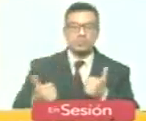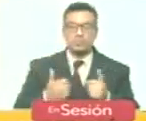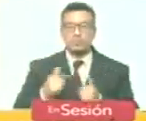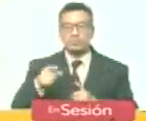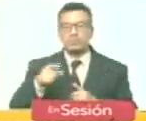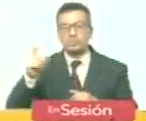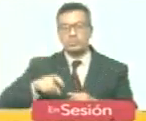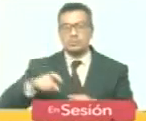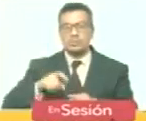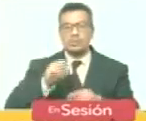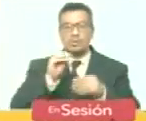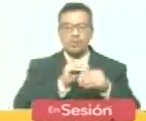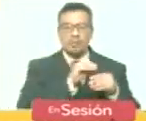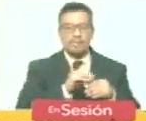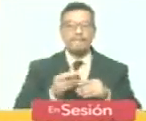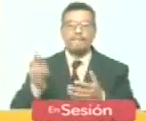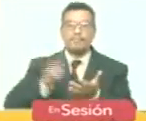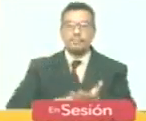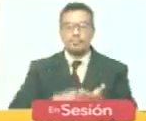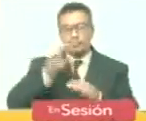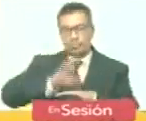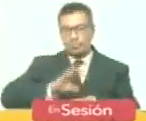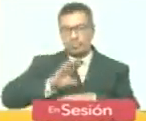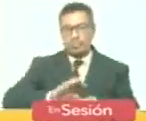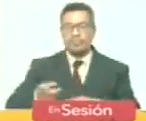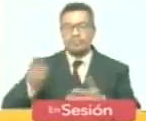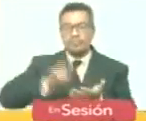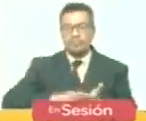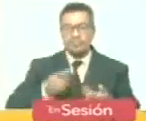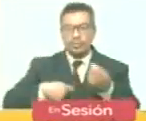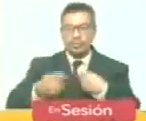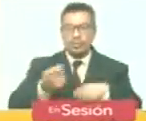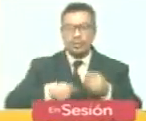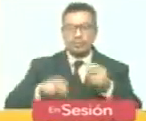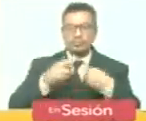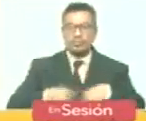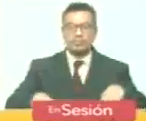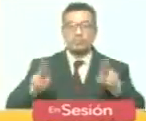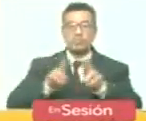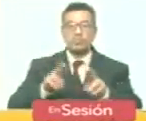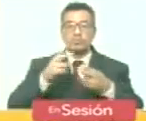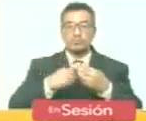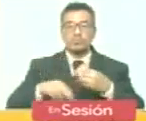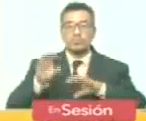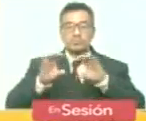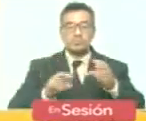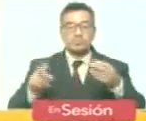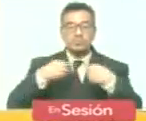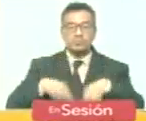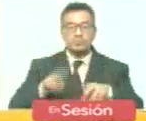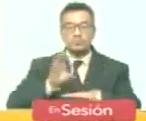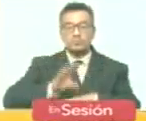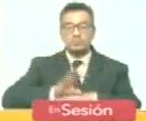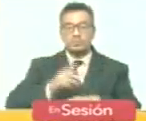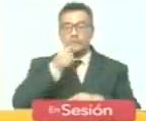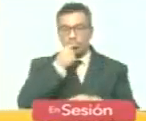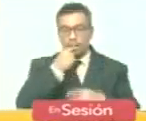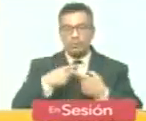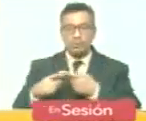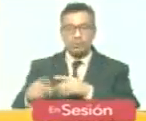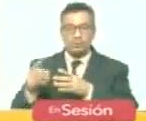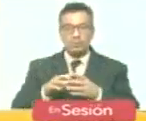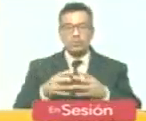es necesario llamar a que volvamos al centro, que volvamos a la negociación en Naciones Unidas y que sea Naciones Unidas el centro para que se pueda arbitrar cualquier diferencia